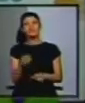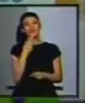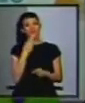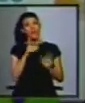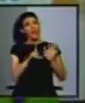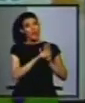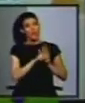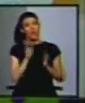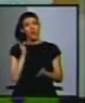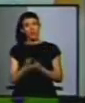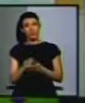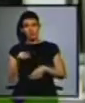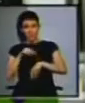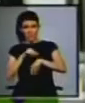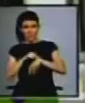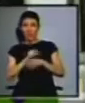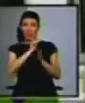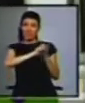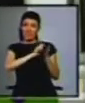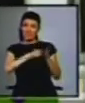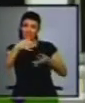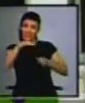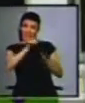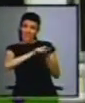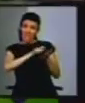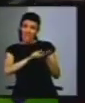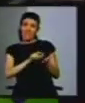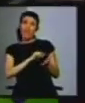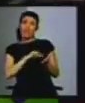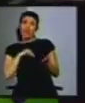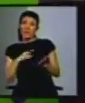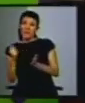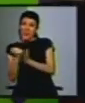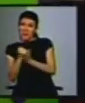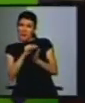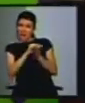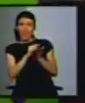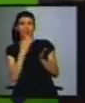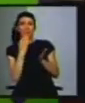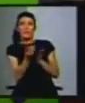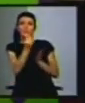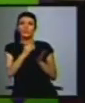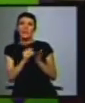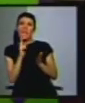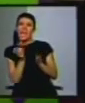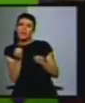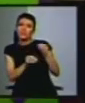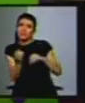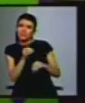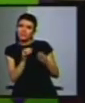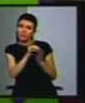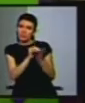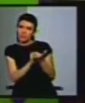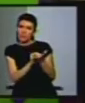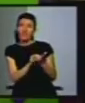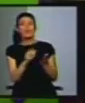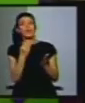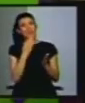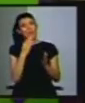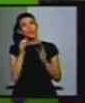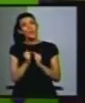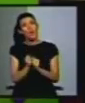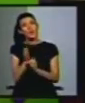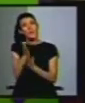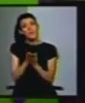a escribir en las recetas no solo el nombre de fantasía, también el compuesto de los remedios. Además, se podrá fraccionar la compra de